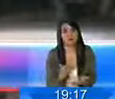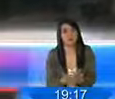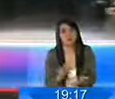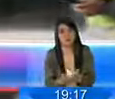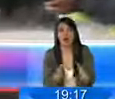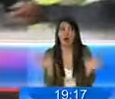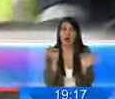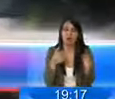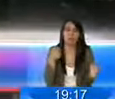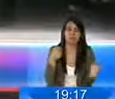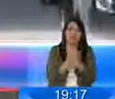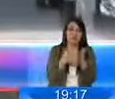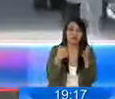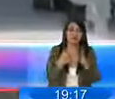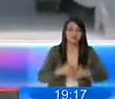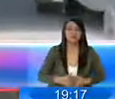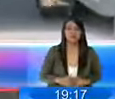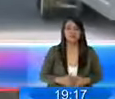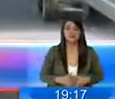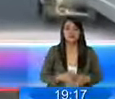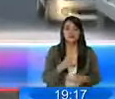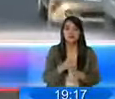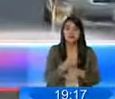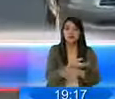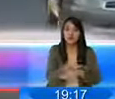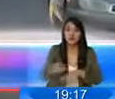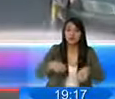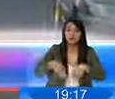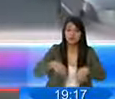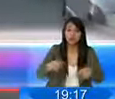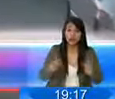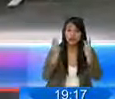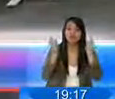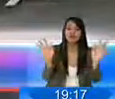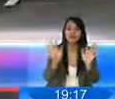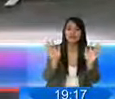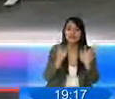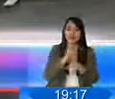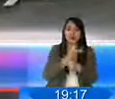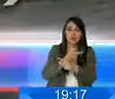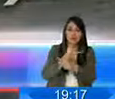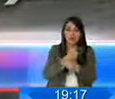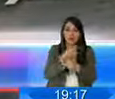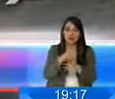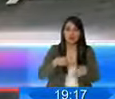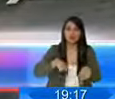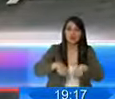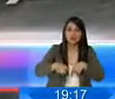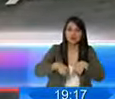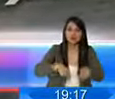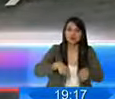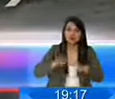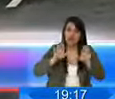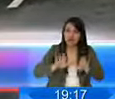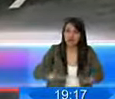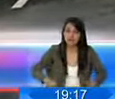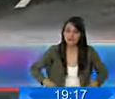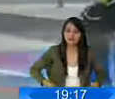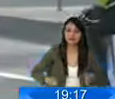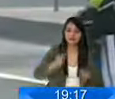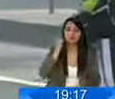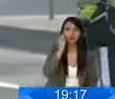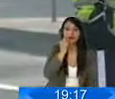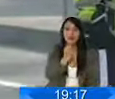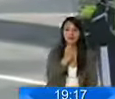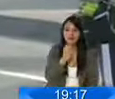y ocurre estos tipos de problemas. La recomendación es no exceder el límite de velocidad y si usted circula frecuentemente por la avenida Simón Bolívar,